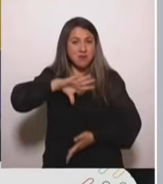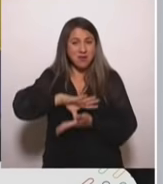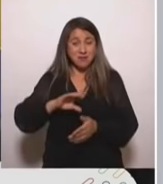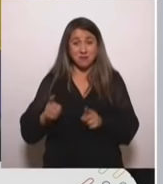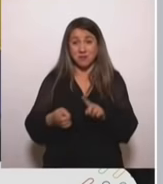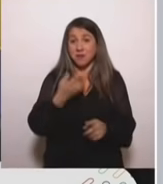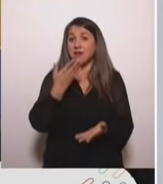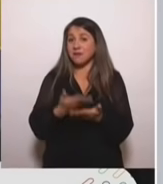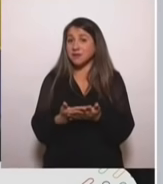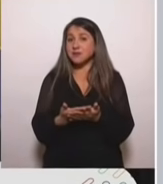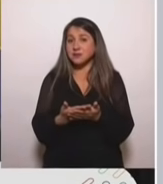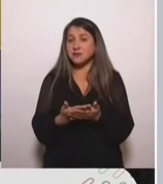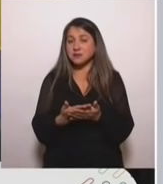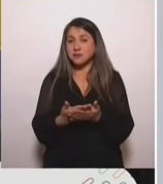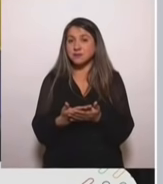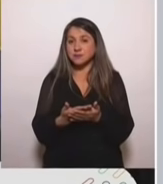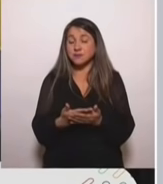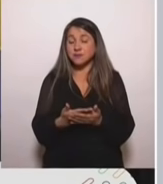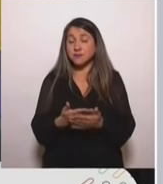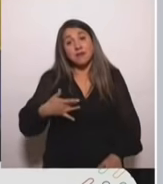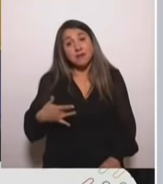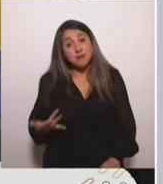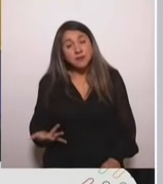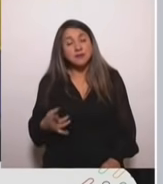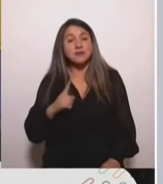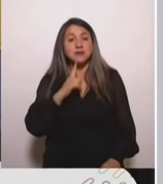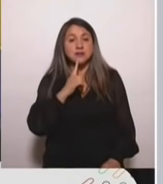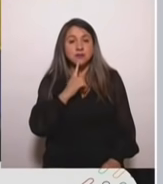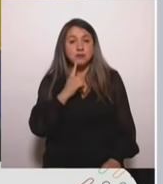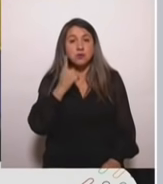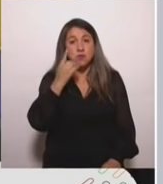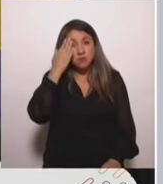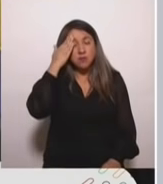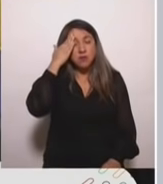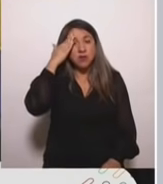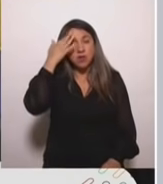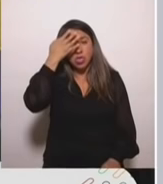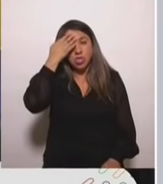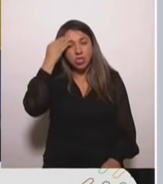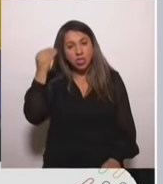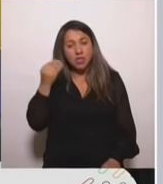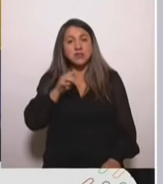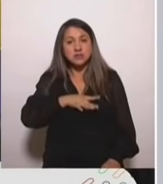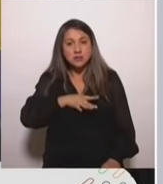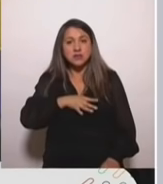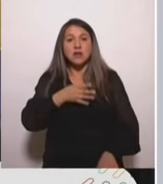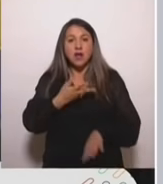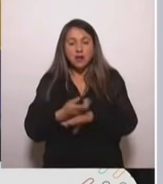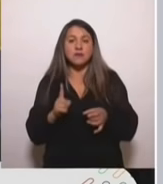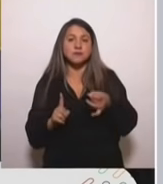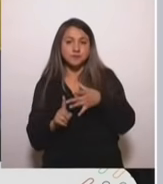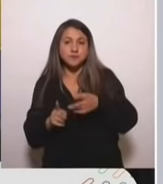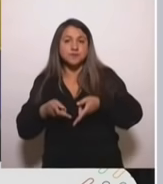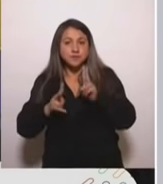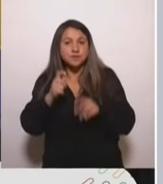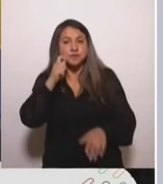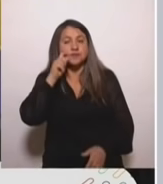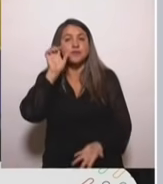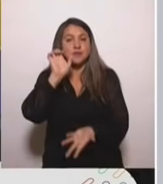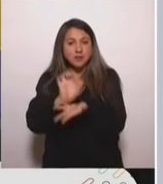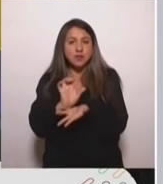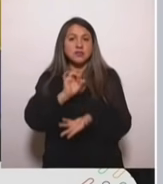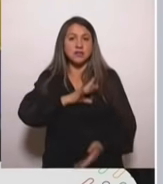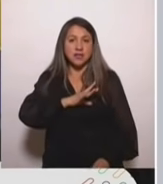organizarse? Porque sabemos que hay un tema con el reglamento. Hay preocupación porque la definición del reglamento pueda tomar mucho tiempo. Está el caso que siempre